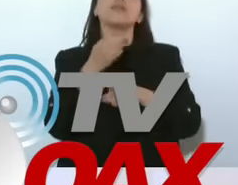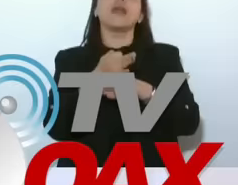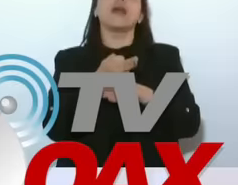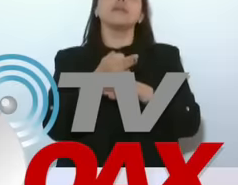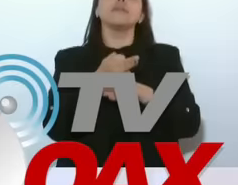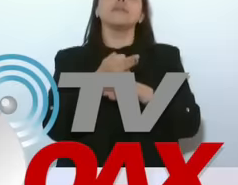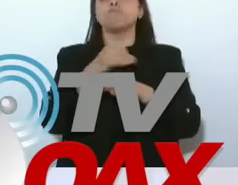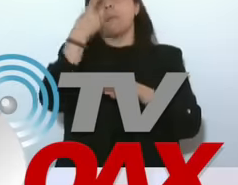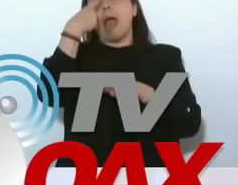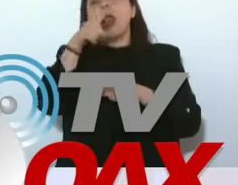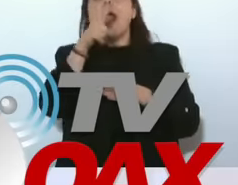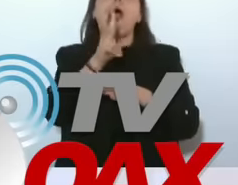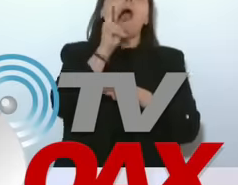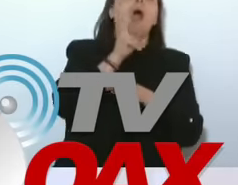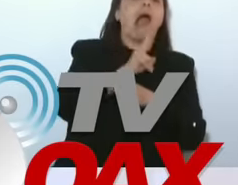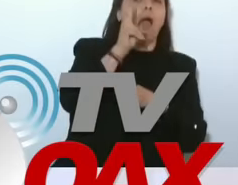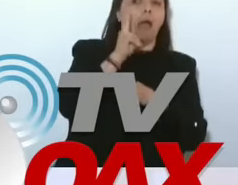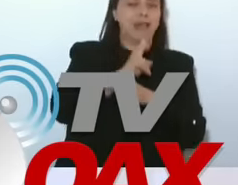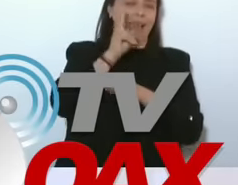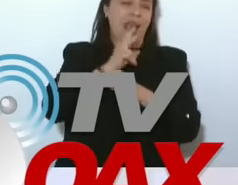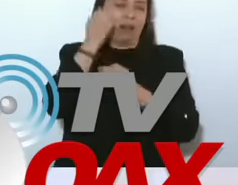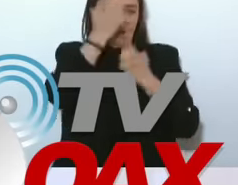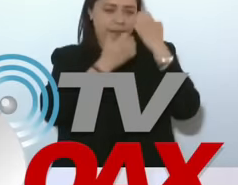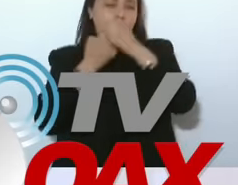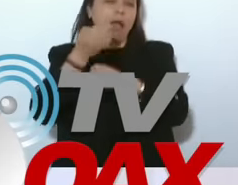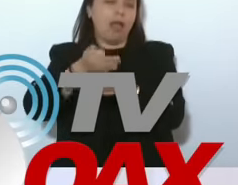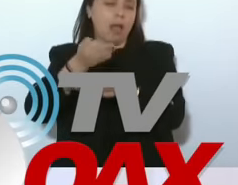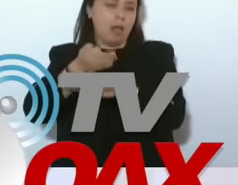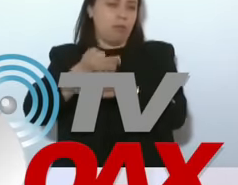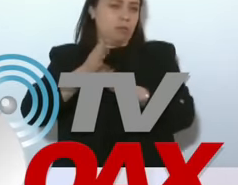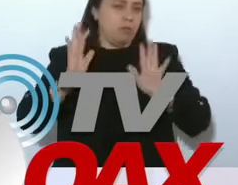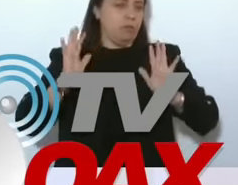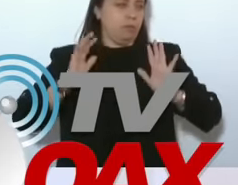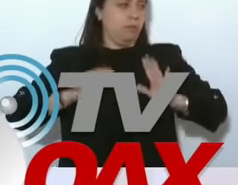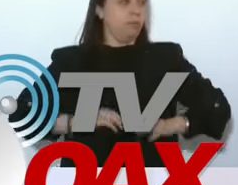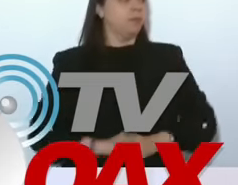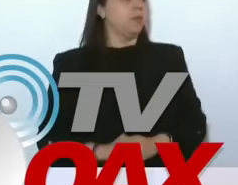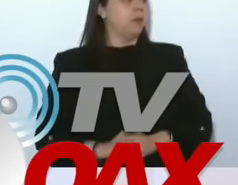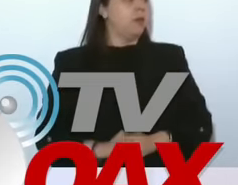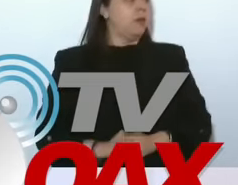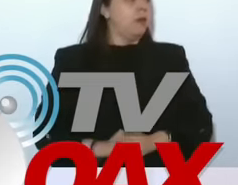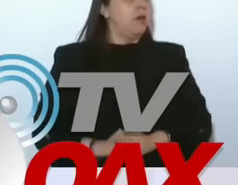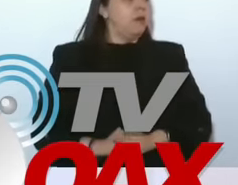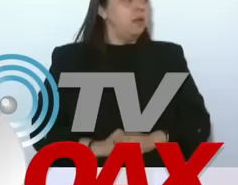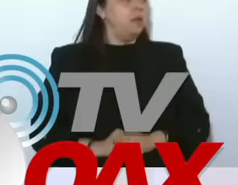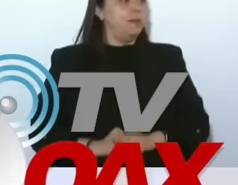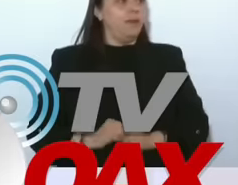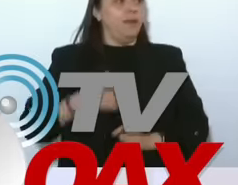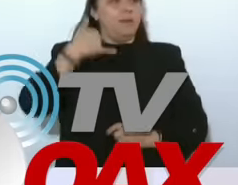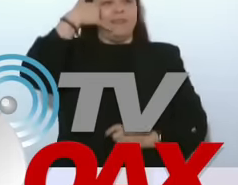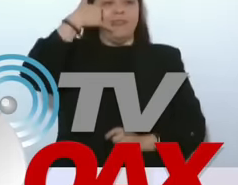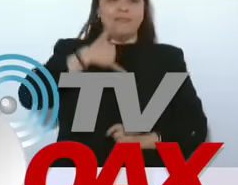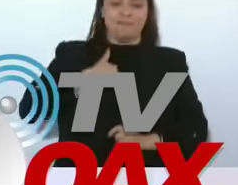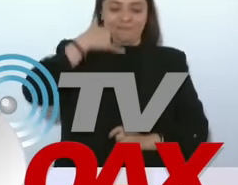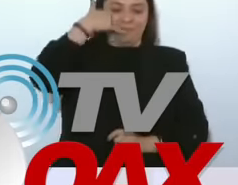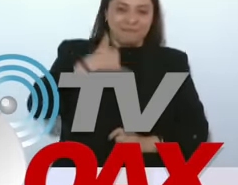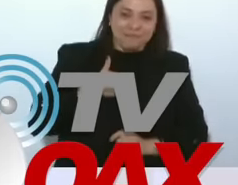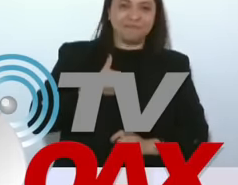constatar. Yo creo que son compañeras y compañeros periodistas, los del Universal